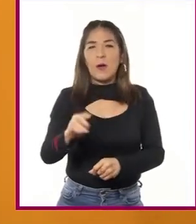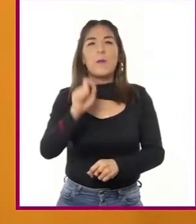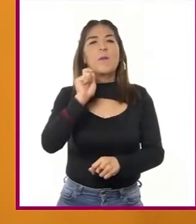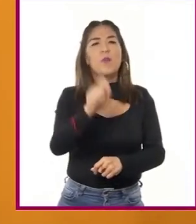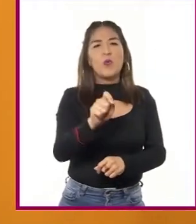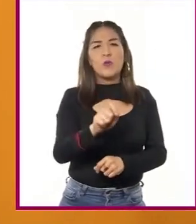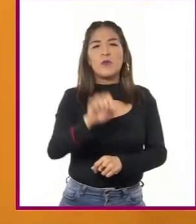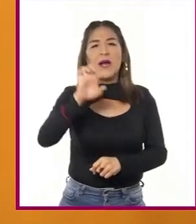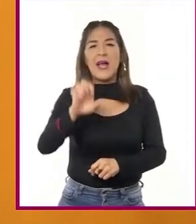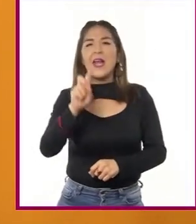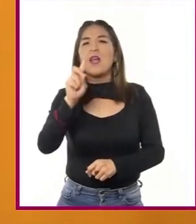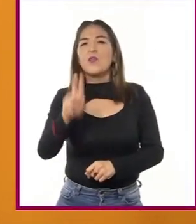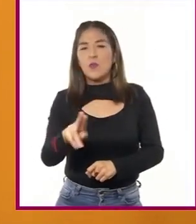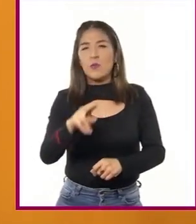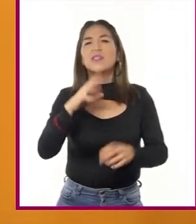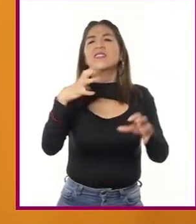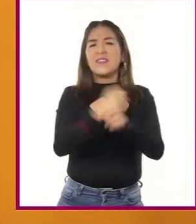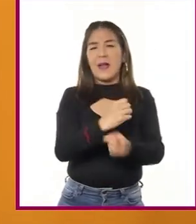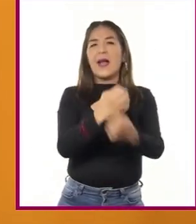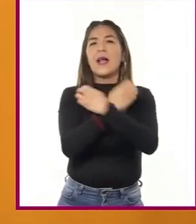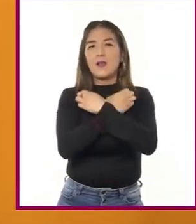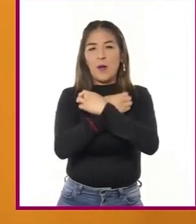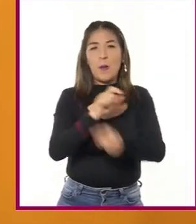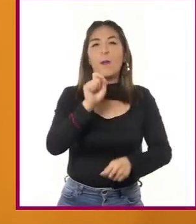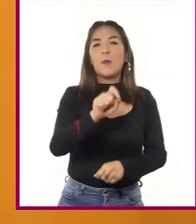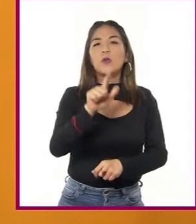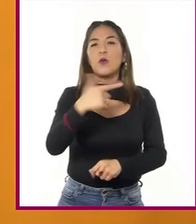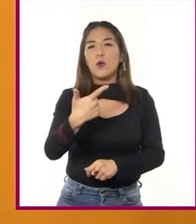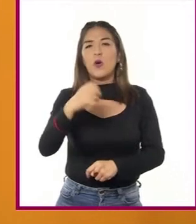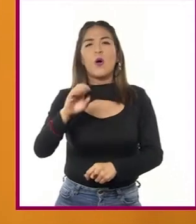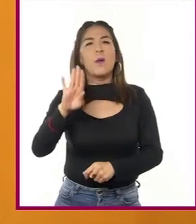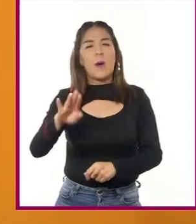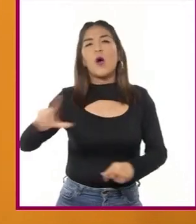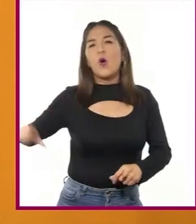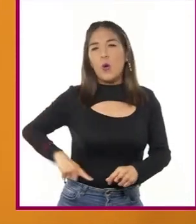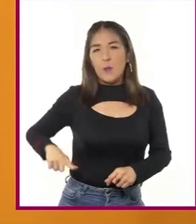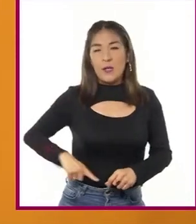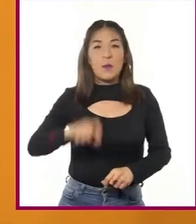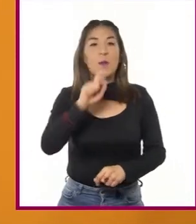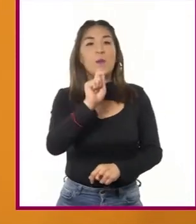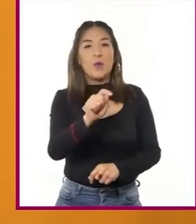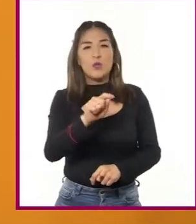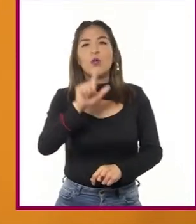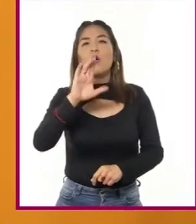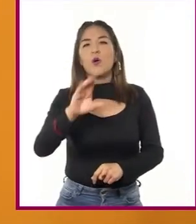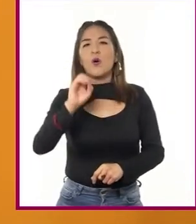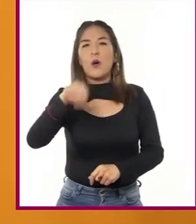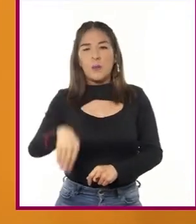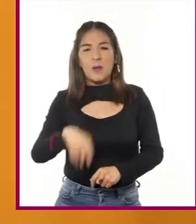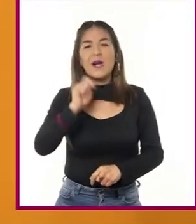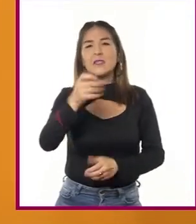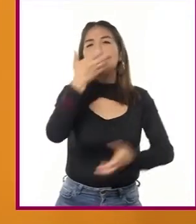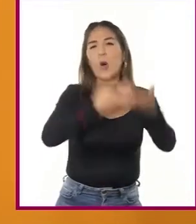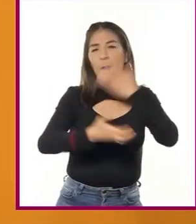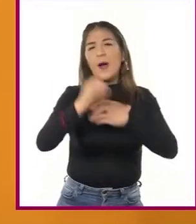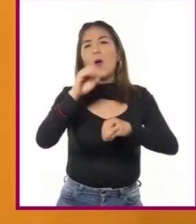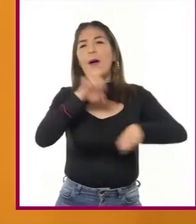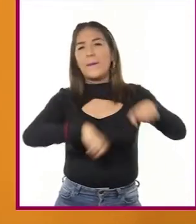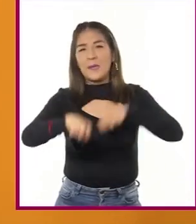que significa educación. .gob, significa gobierno. .com, significa comercio o